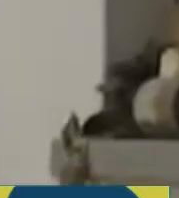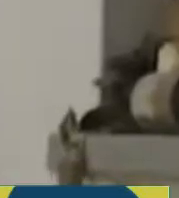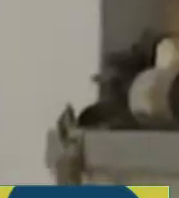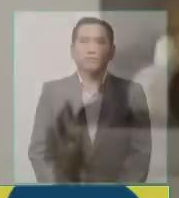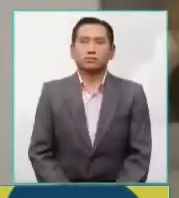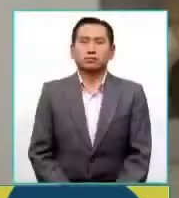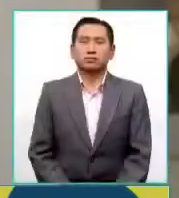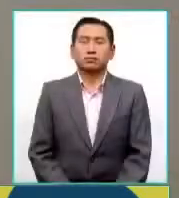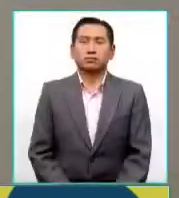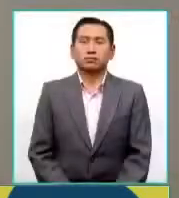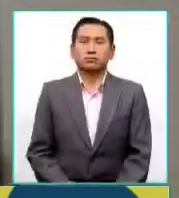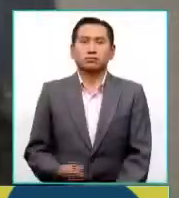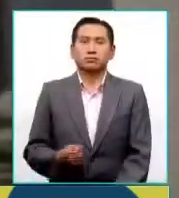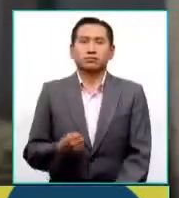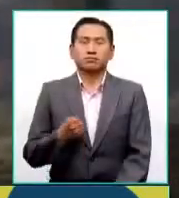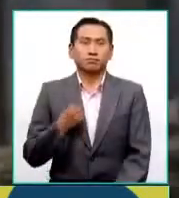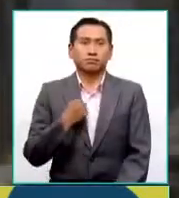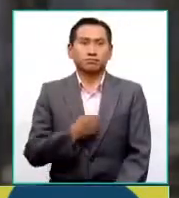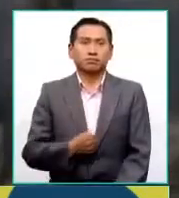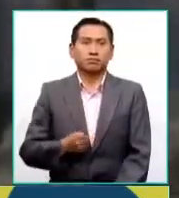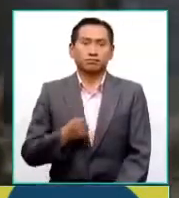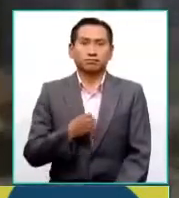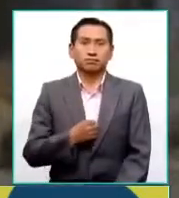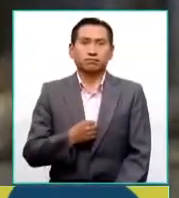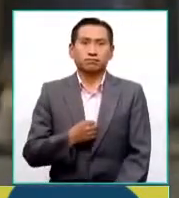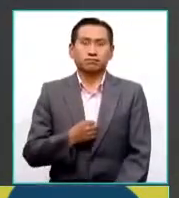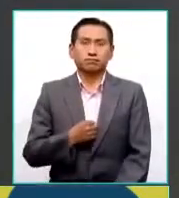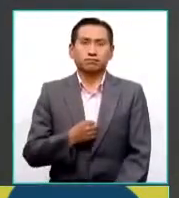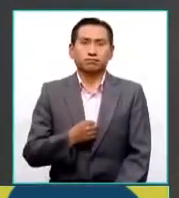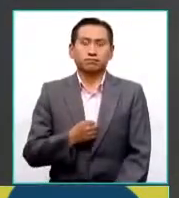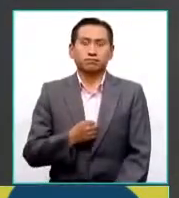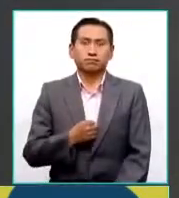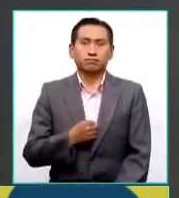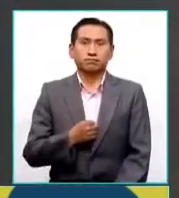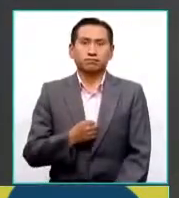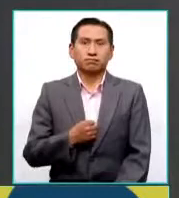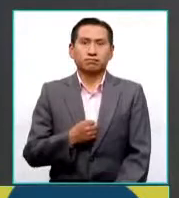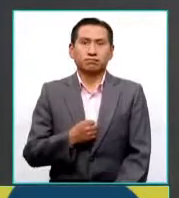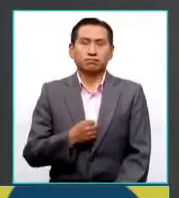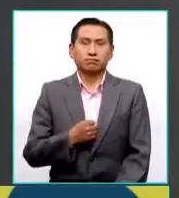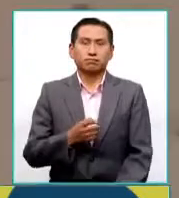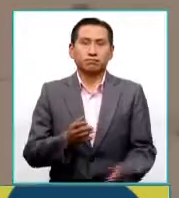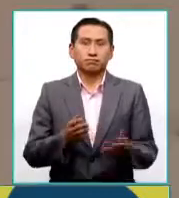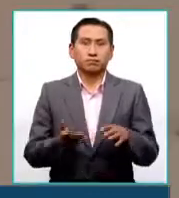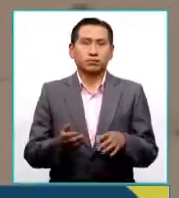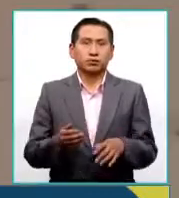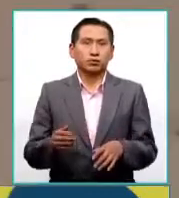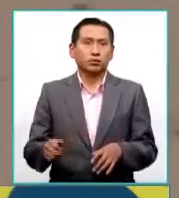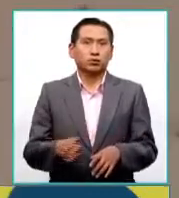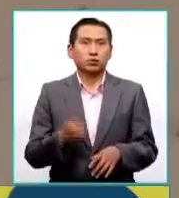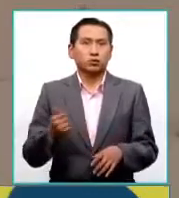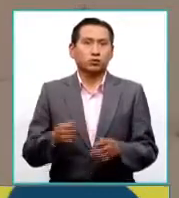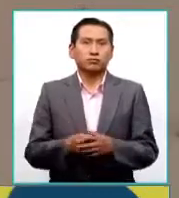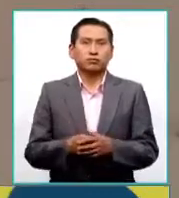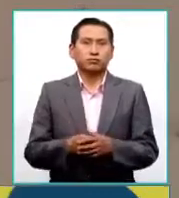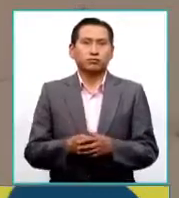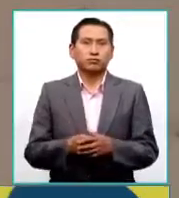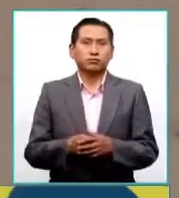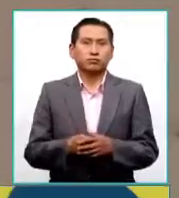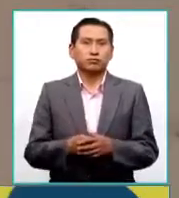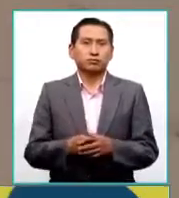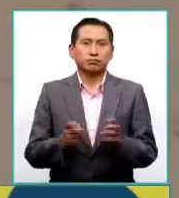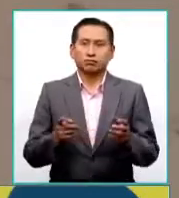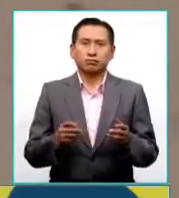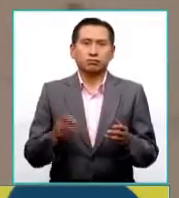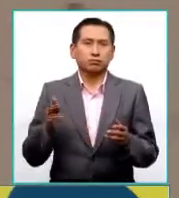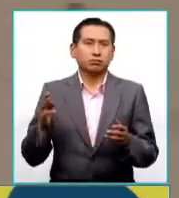Bueno, lamentamos la pérdida de otro, digamos, exponente importante cuando hablamos de la música popular, de esa música